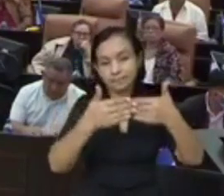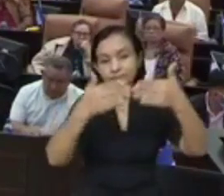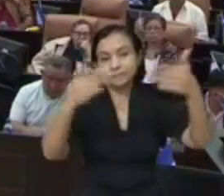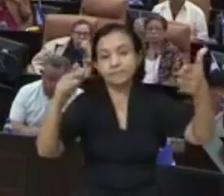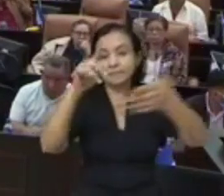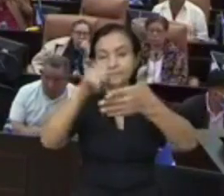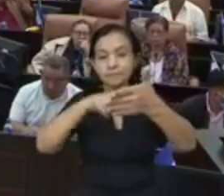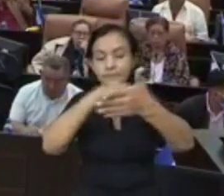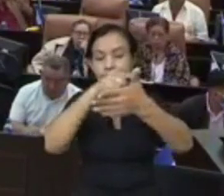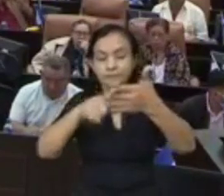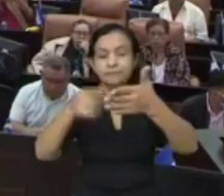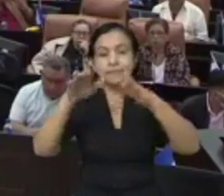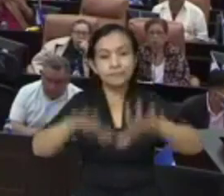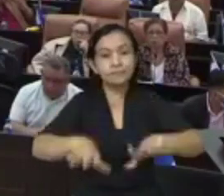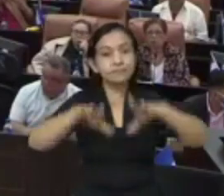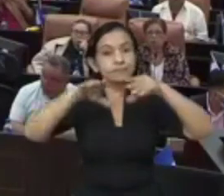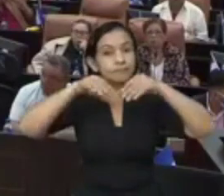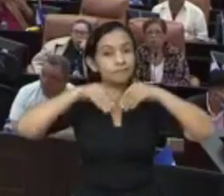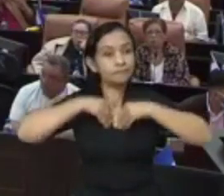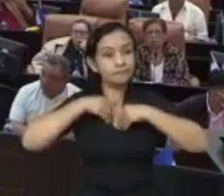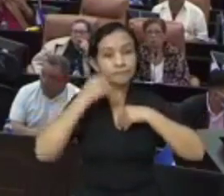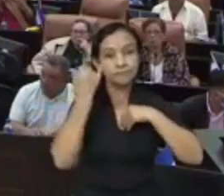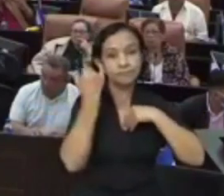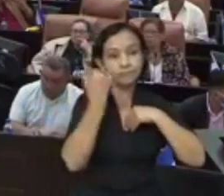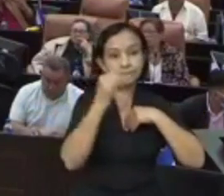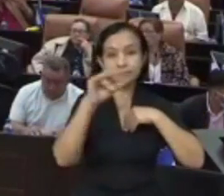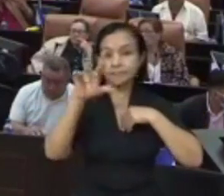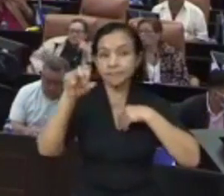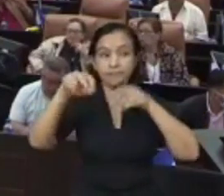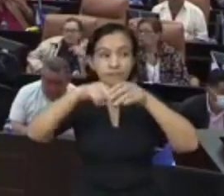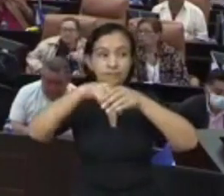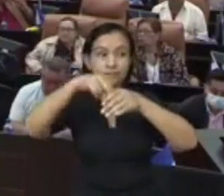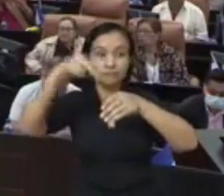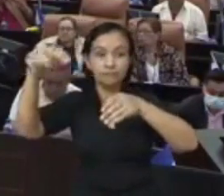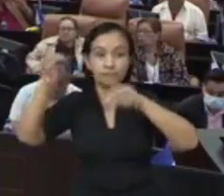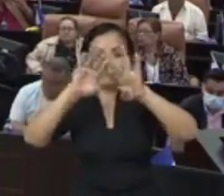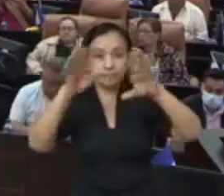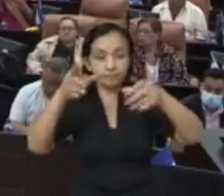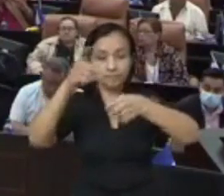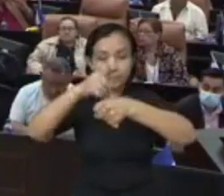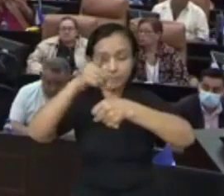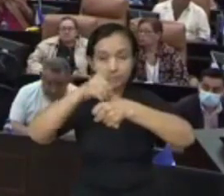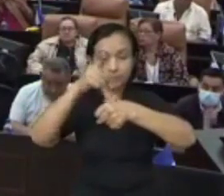votación para la aceptación o no de la renuncia de la doctora Ileana Pérez.